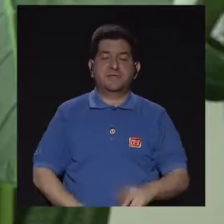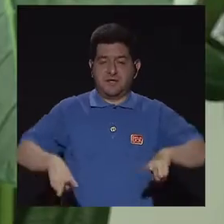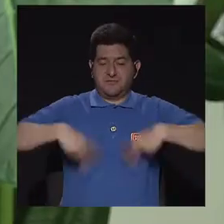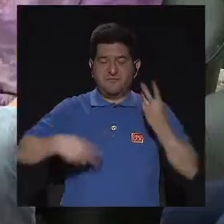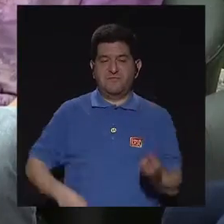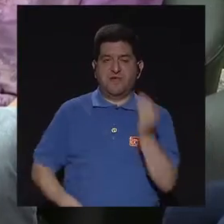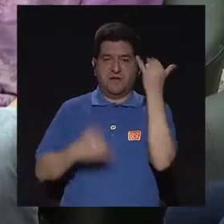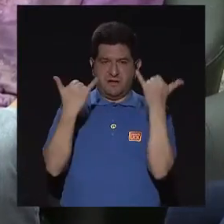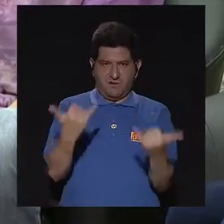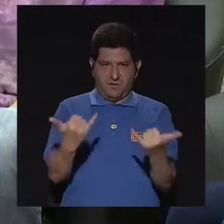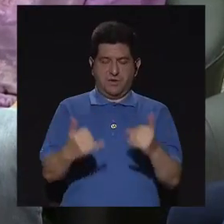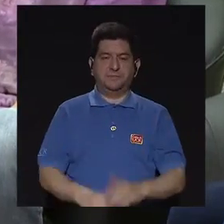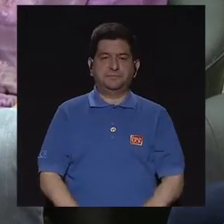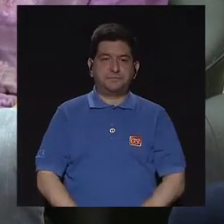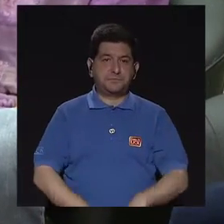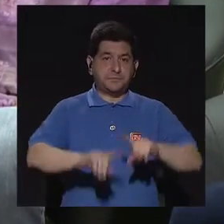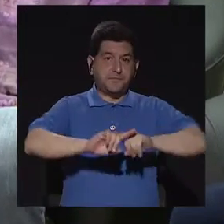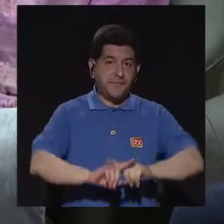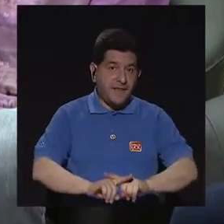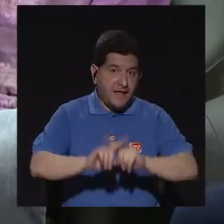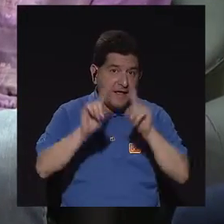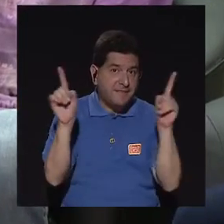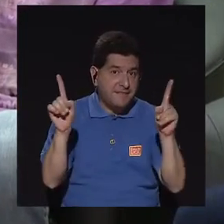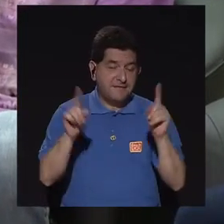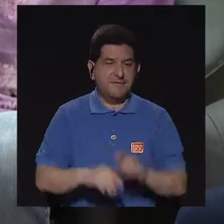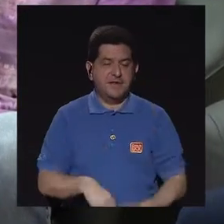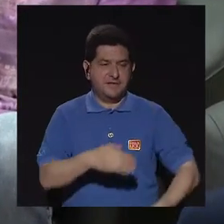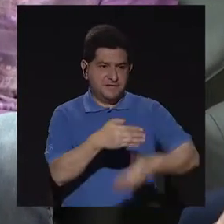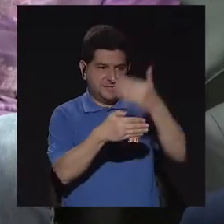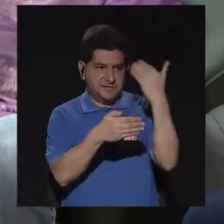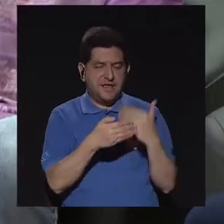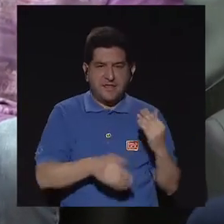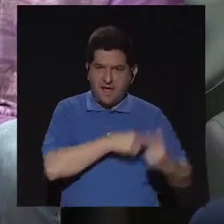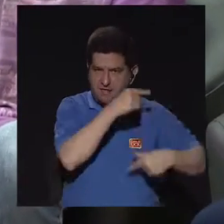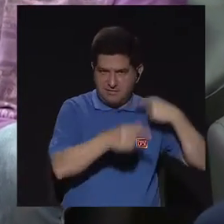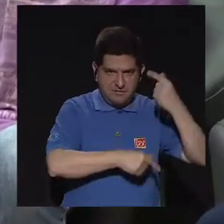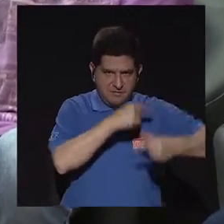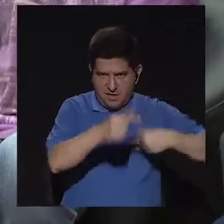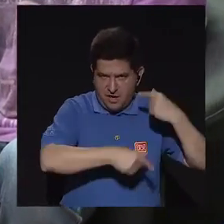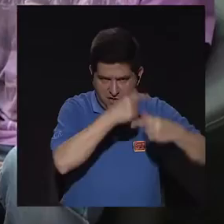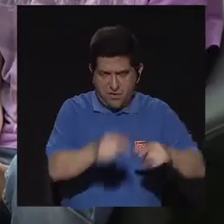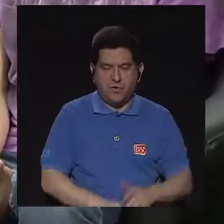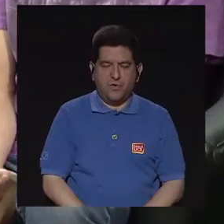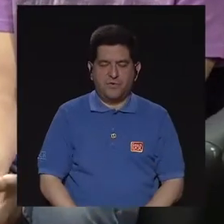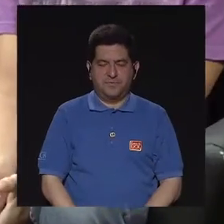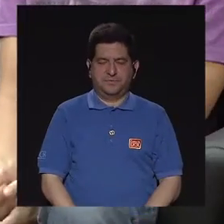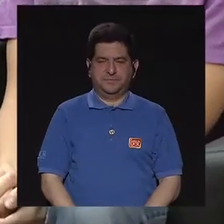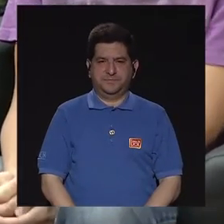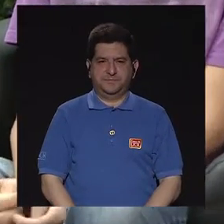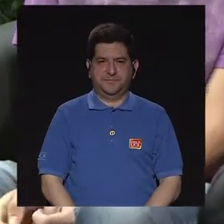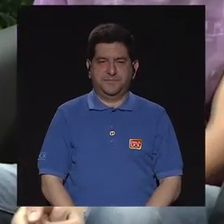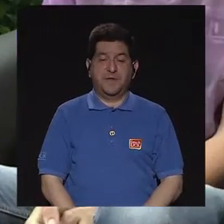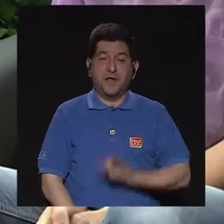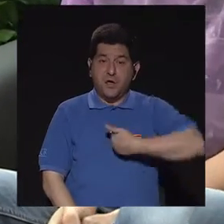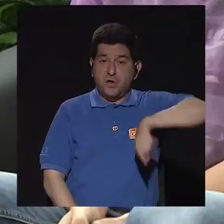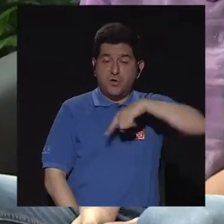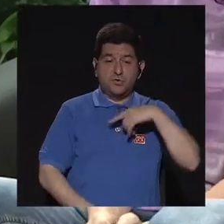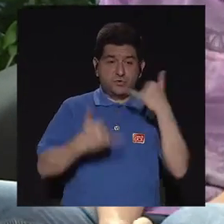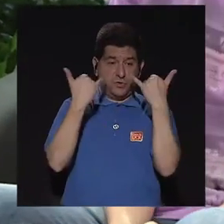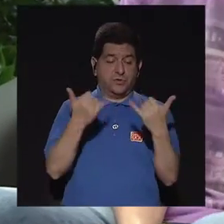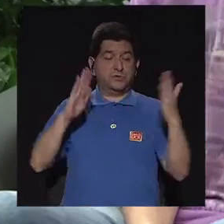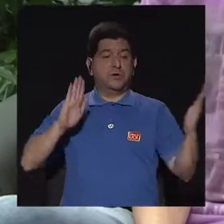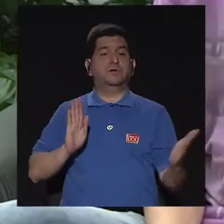de los jóvenes. Bueno, y es que a diferencia de nuestras anteriores generaciones, ¿verdad?, nuestros ancestros, pues